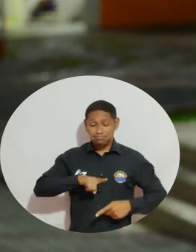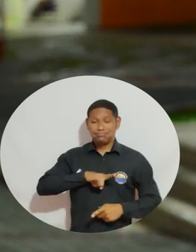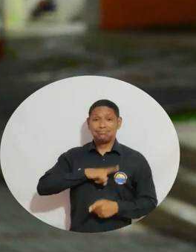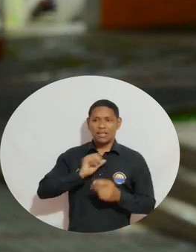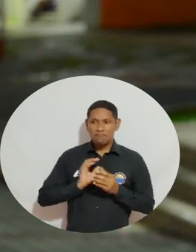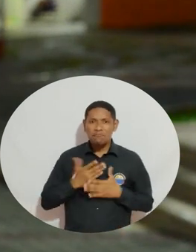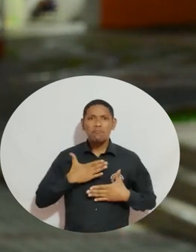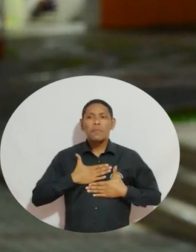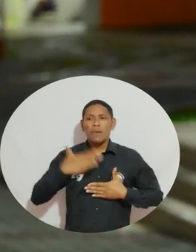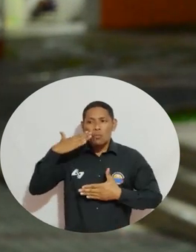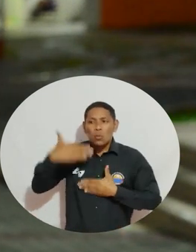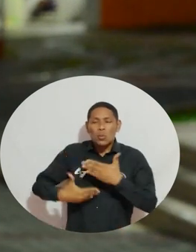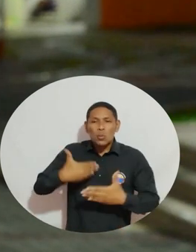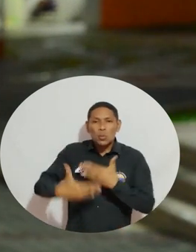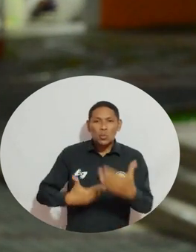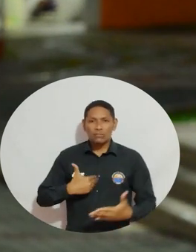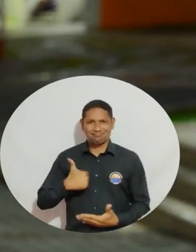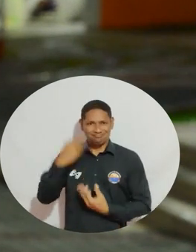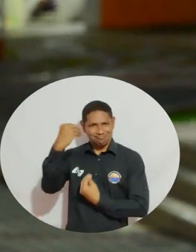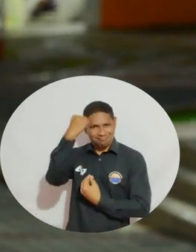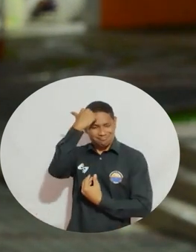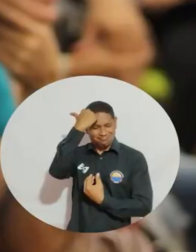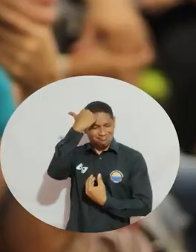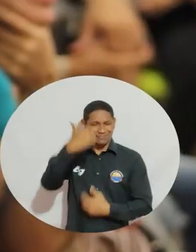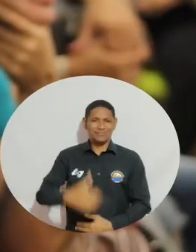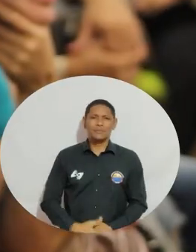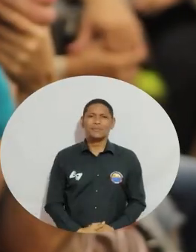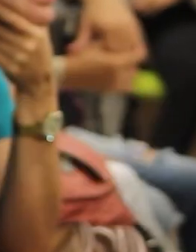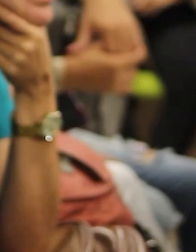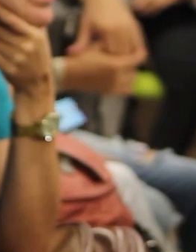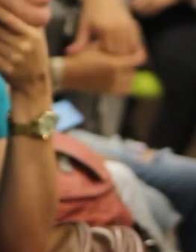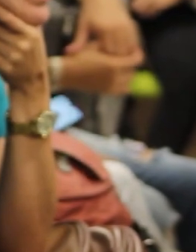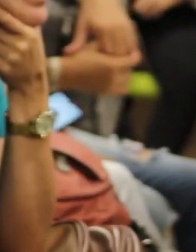vida, en el proceso de formación docente.